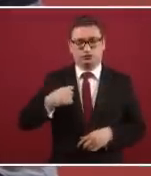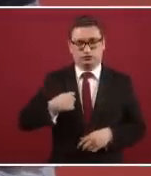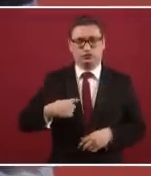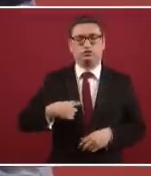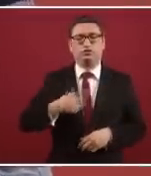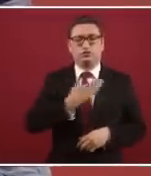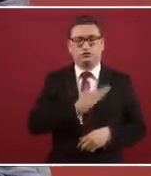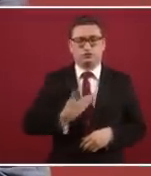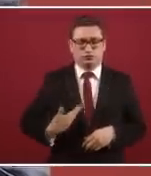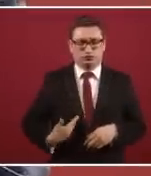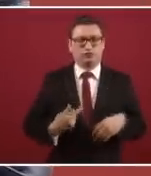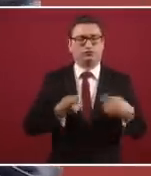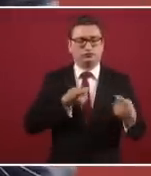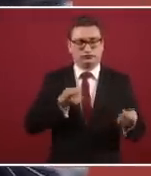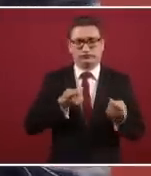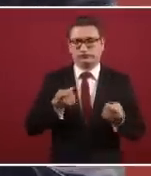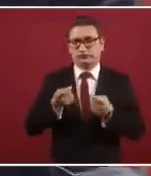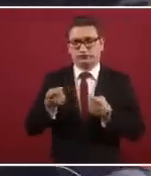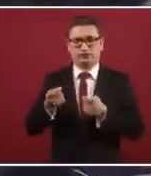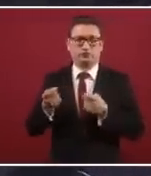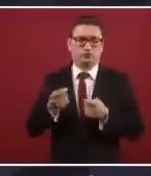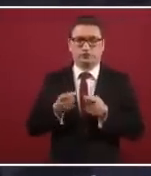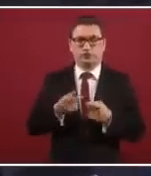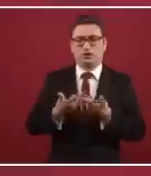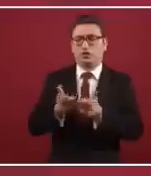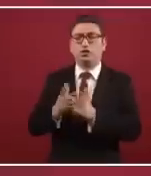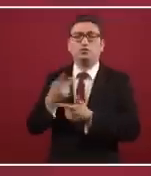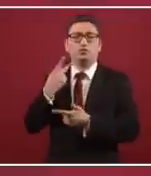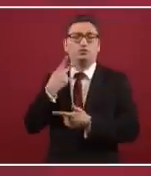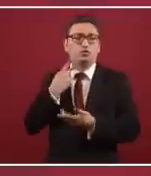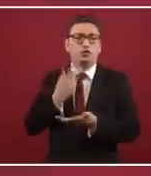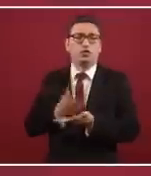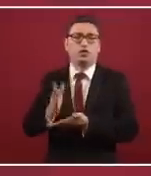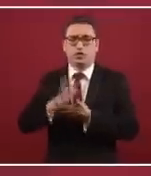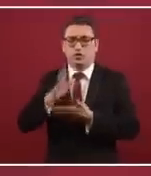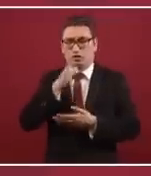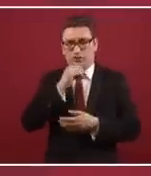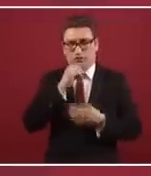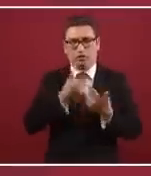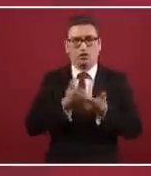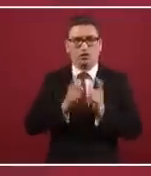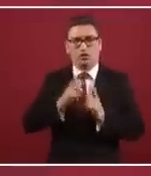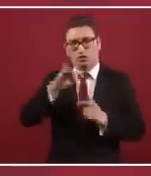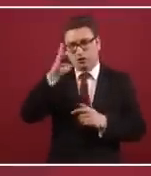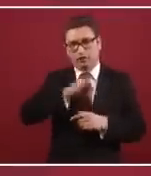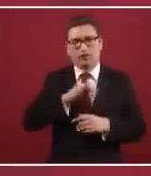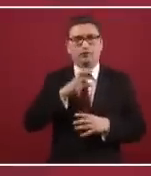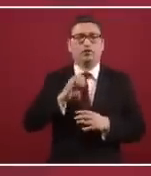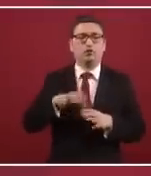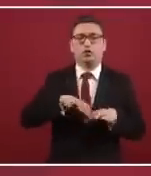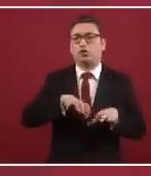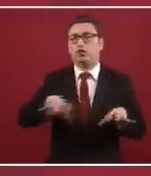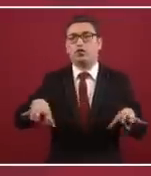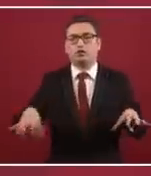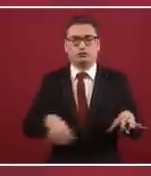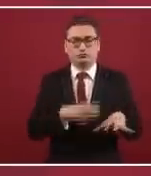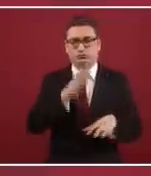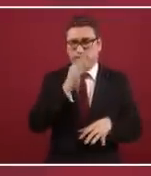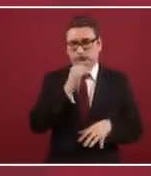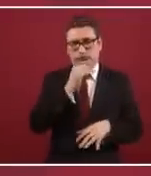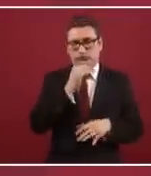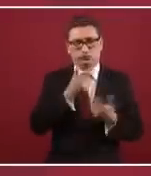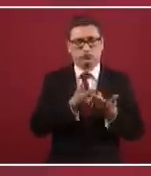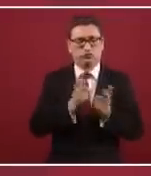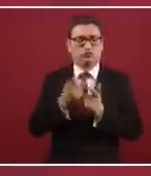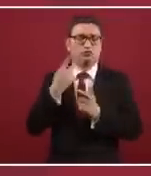y no puedo ser jefe de grupo, de facción o de